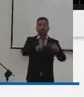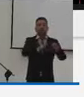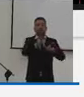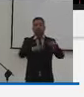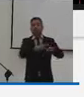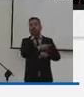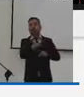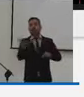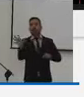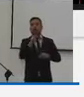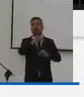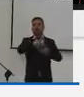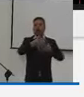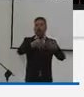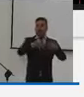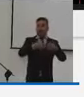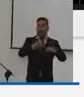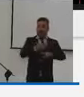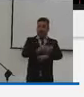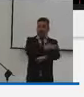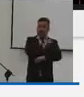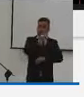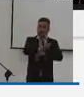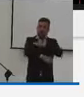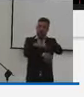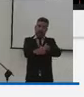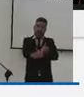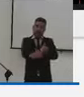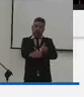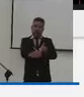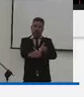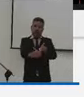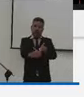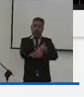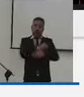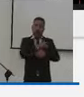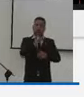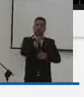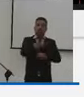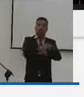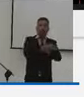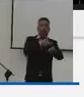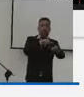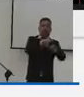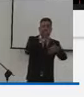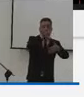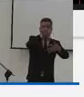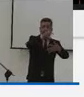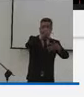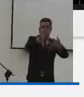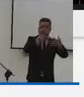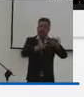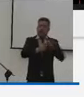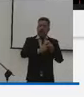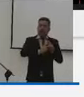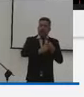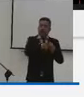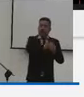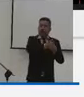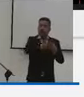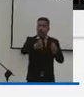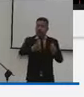actores del sistema. Ya nuestro ministro Ernesto Lucena explicó cada una de esas